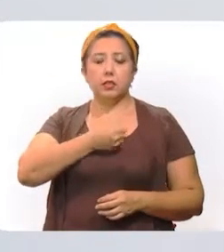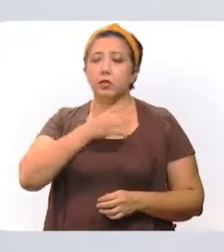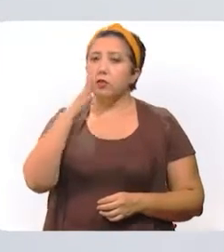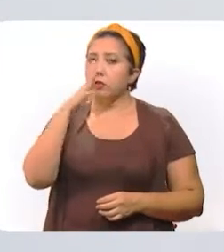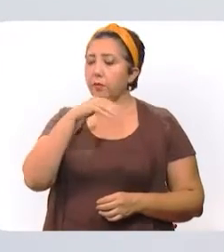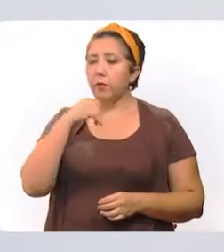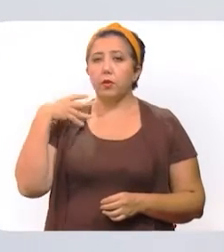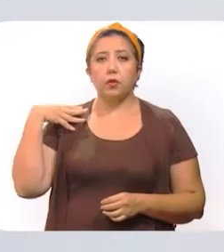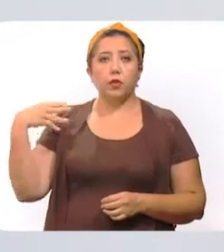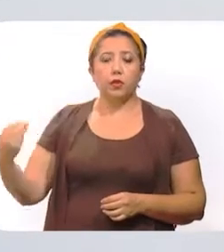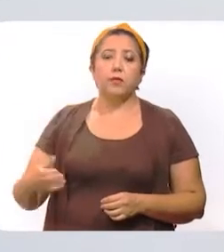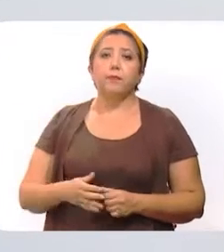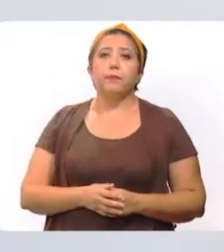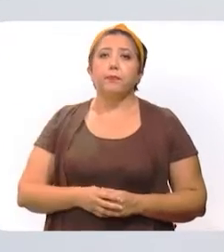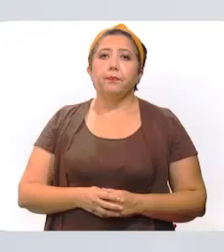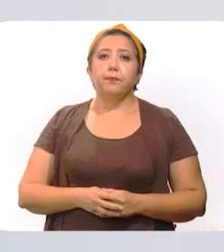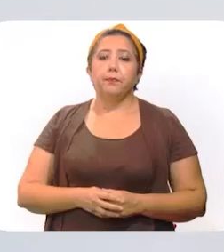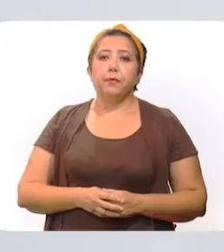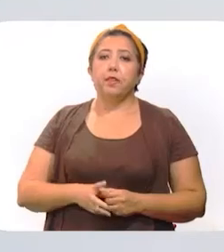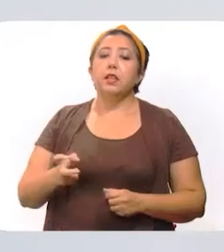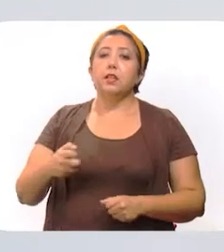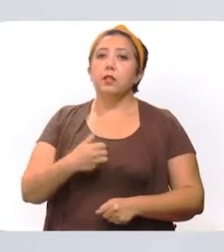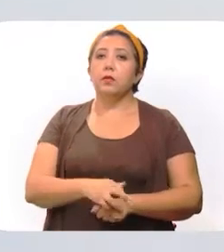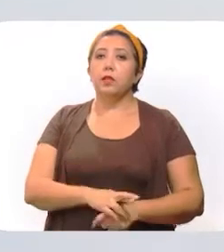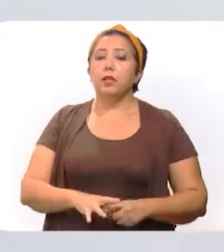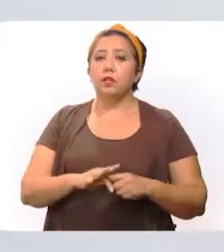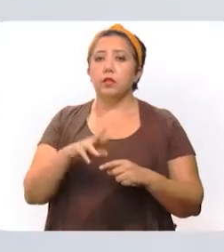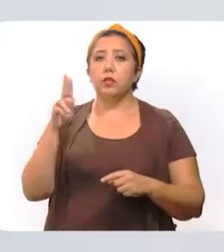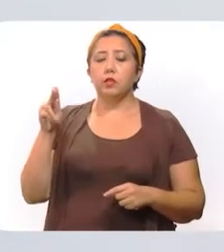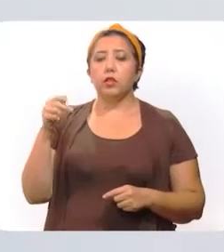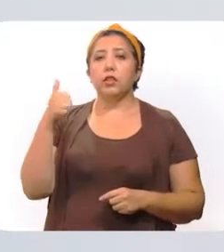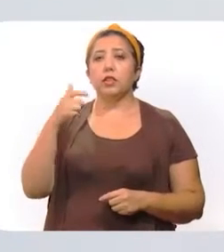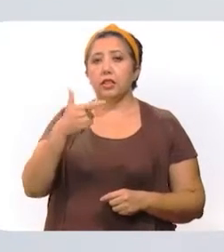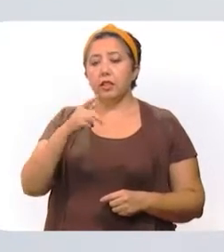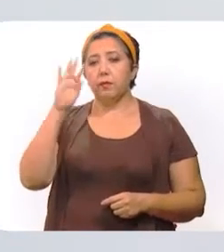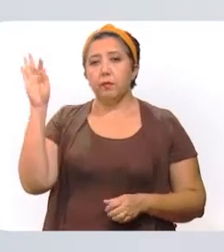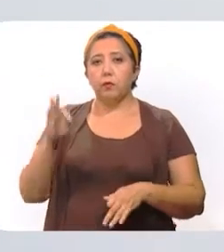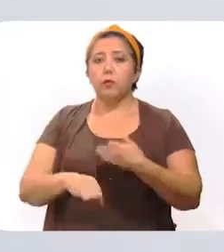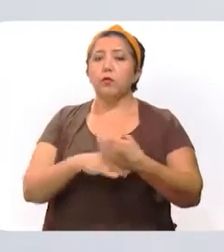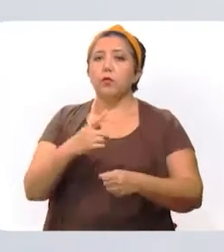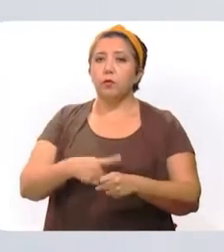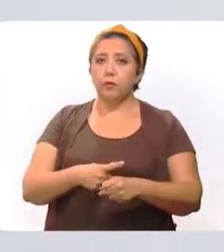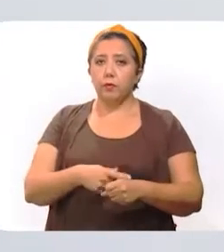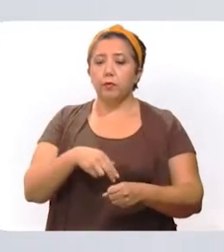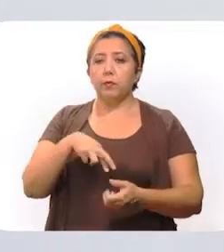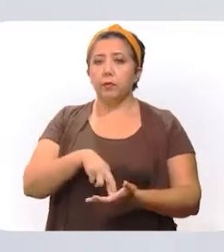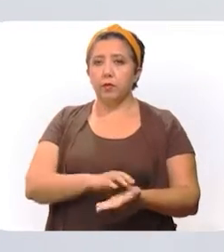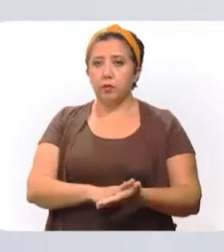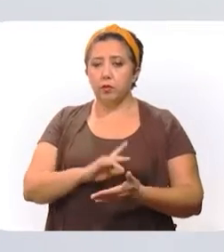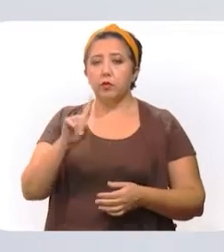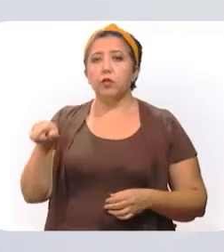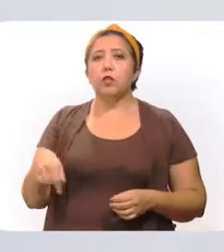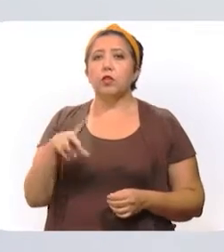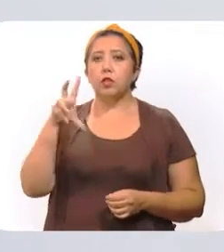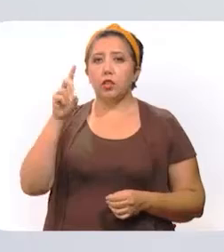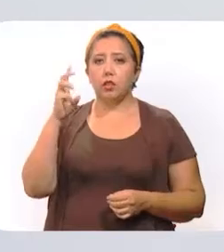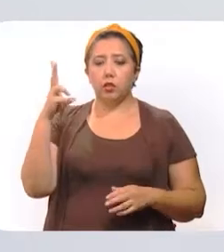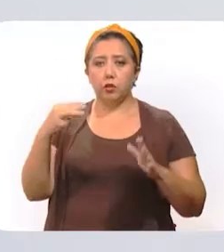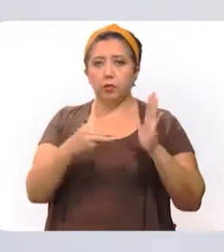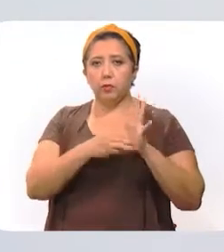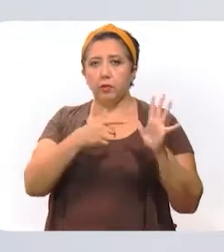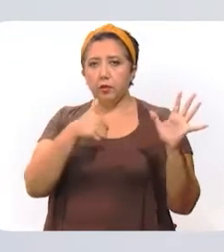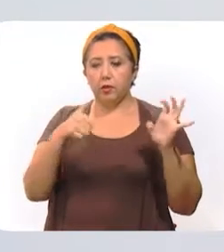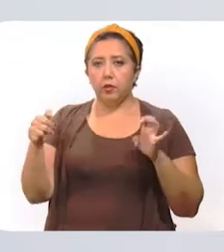presentan síntomas ni pueden contagiar. Esta cifra representa el 87% del total de contagios registrados que son 32